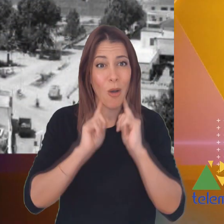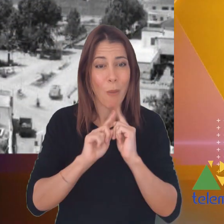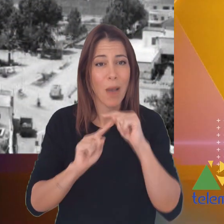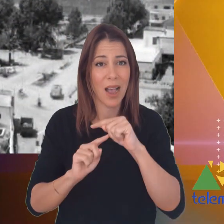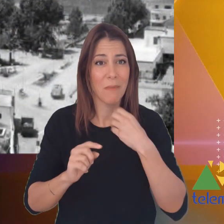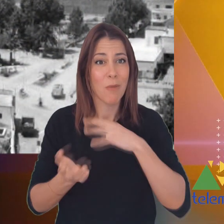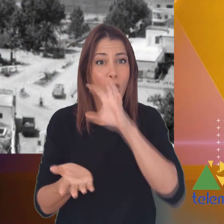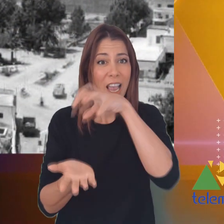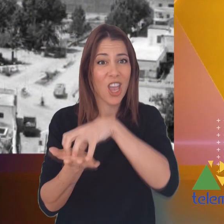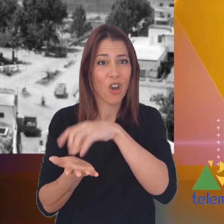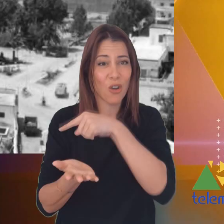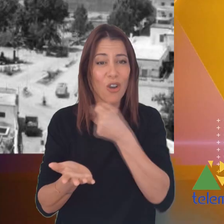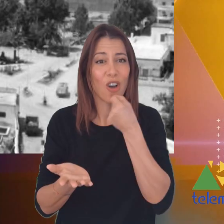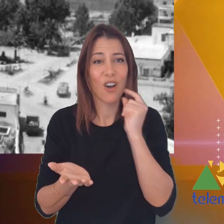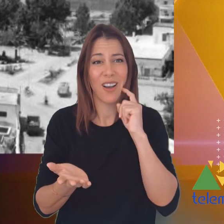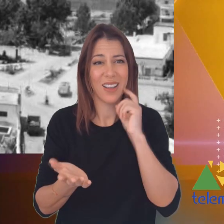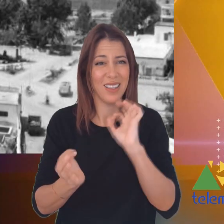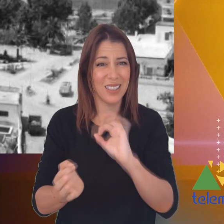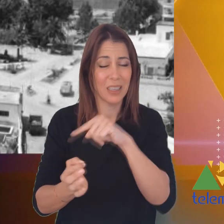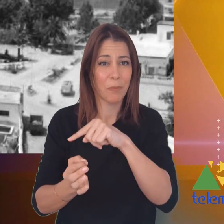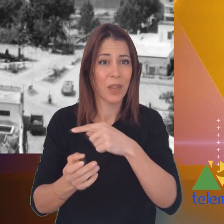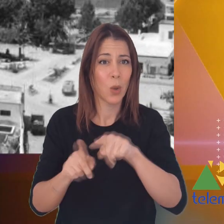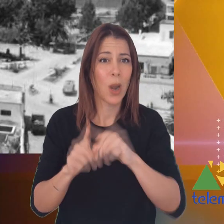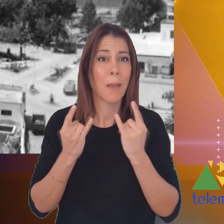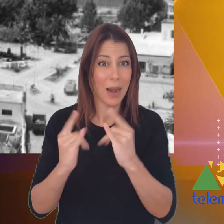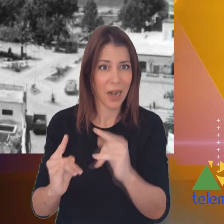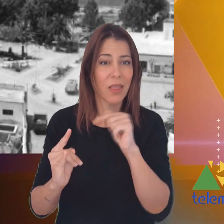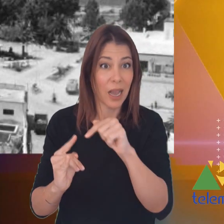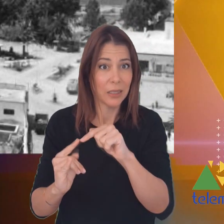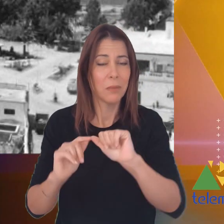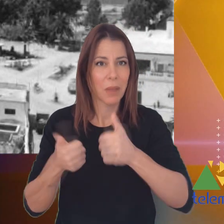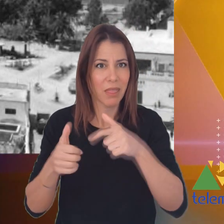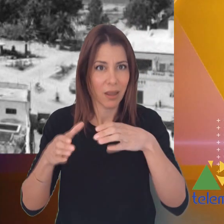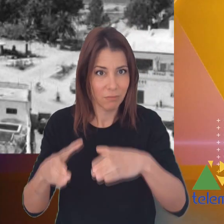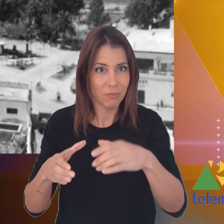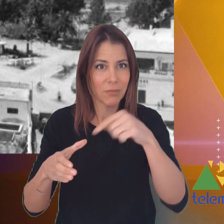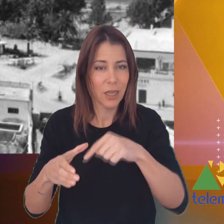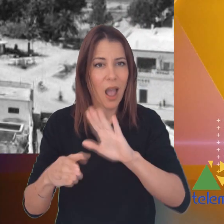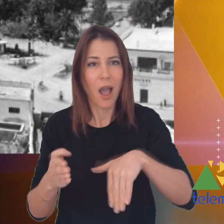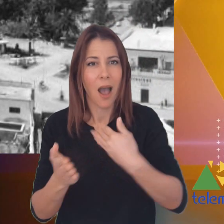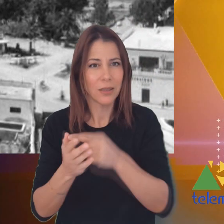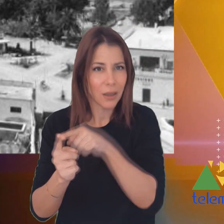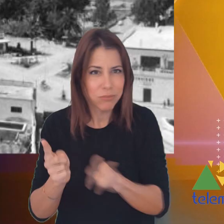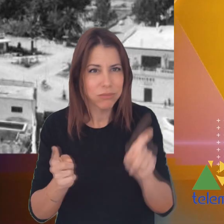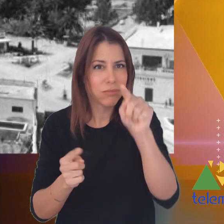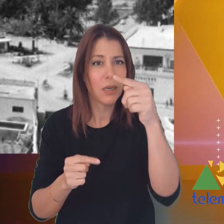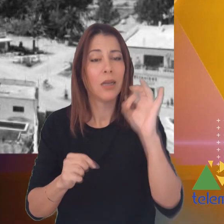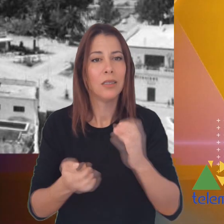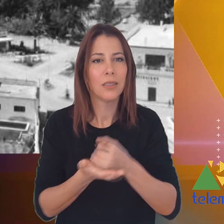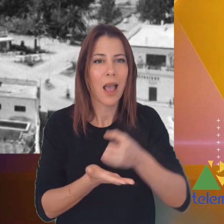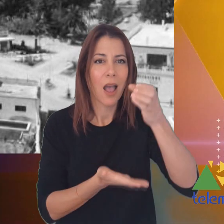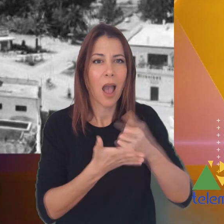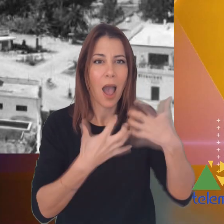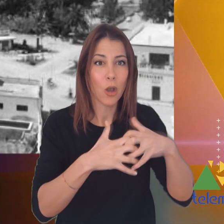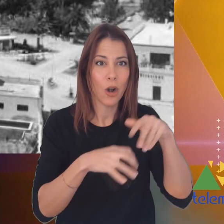donde está el kiosco de la Esplanada, y recorría para todo el borde de las Esplanadas hasta llegar a la Alcolera, para llevar